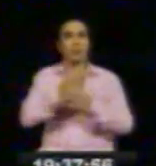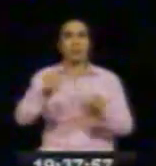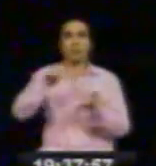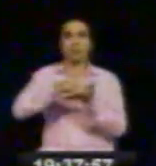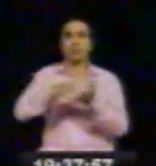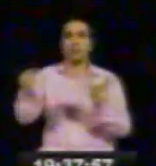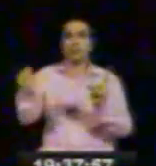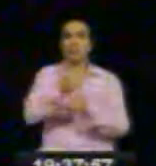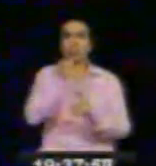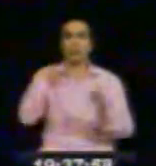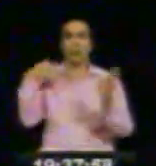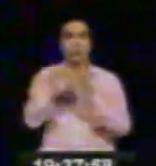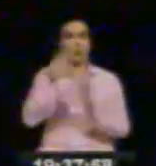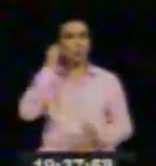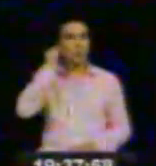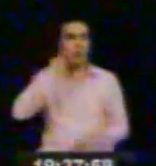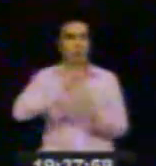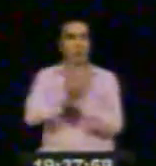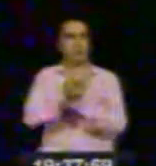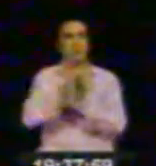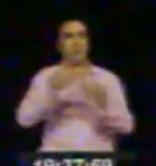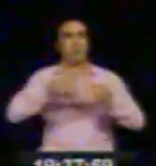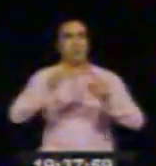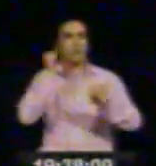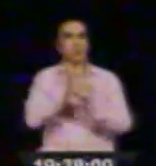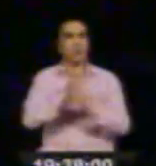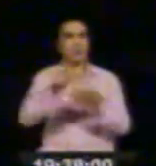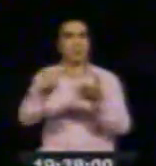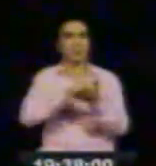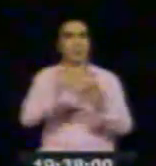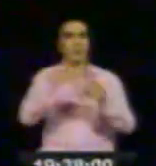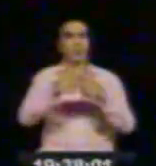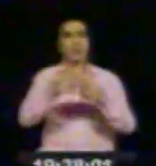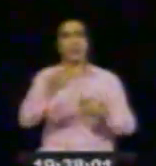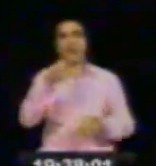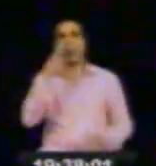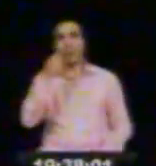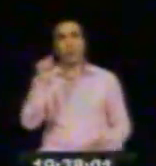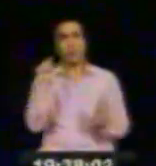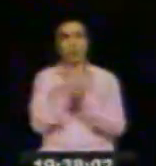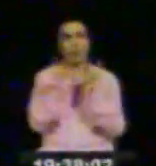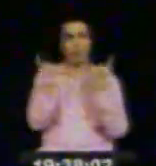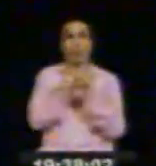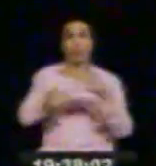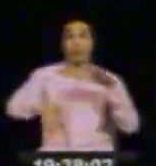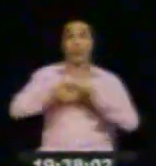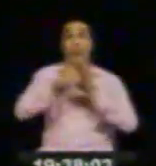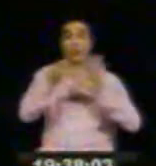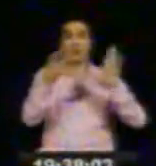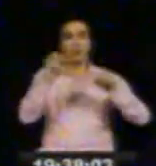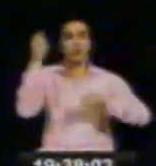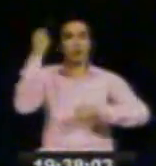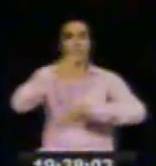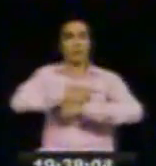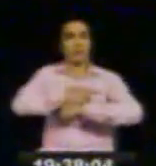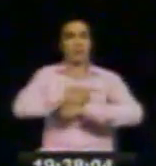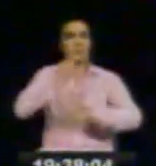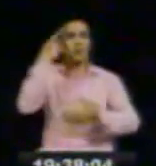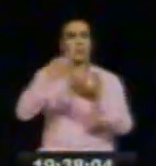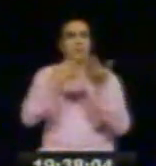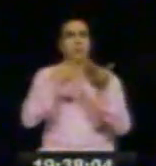de violencia contra las mujeres, cambio de roles y eliminación de estereotipos de género, en el plazo máximo de 180 días. Se trata